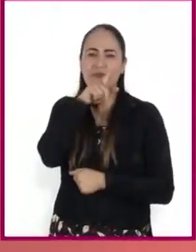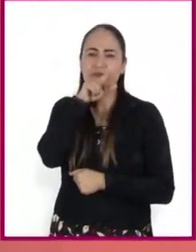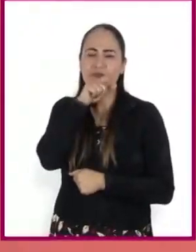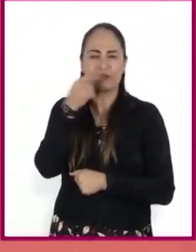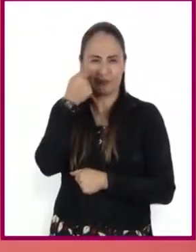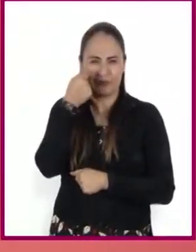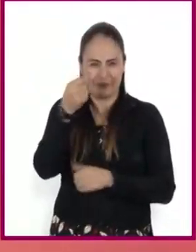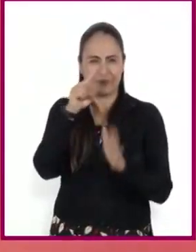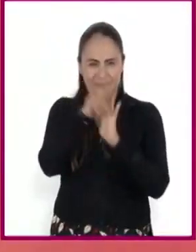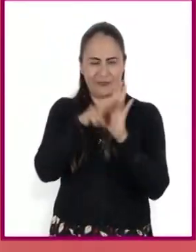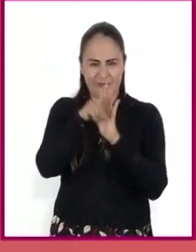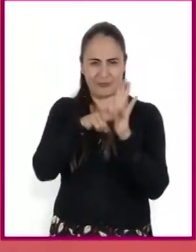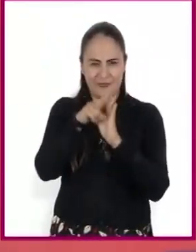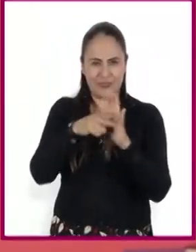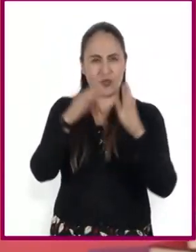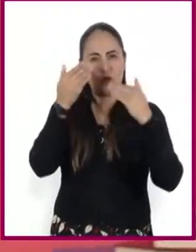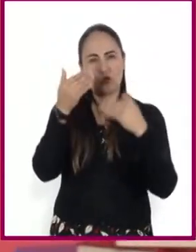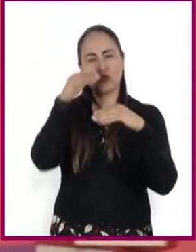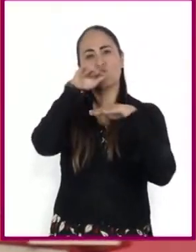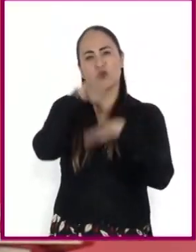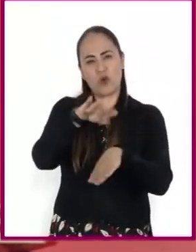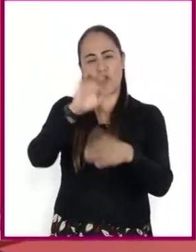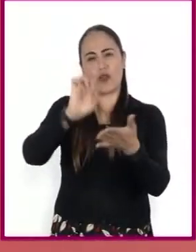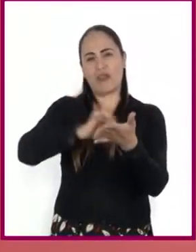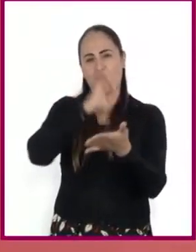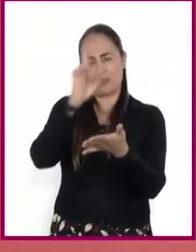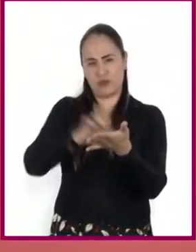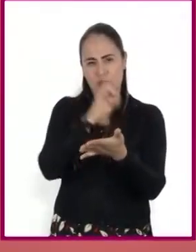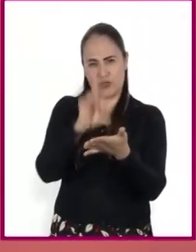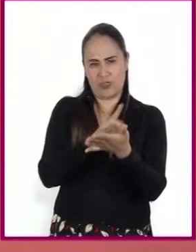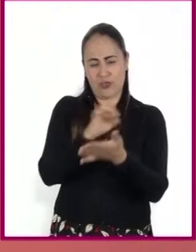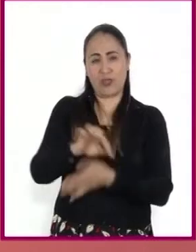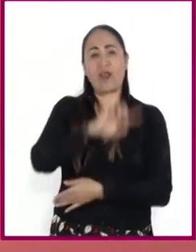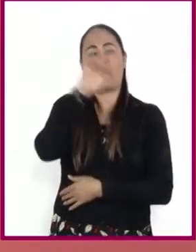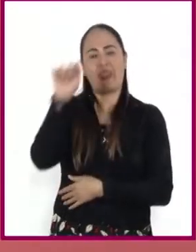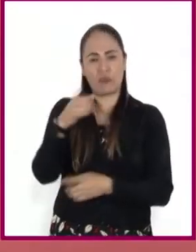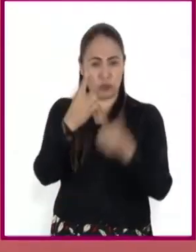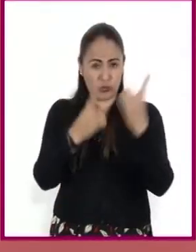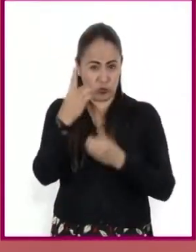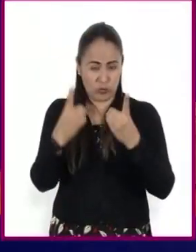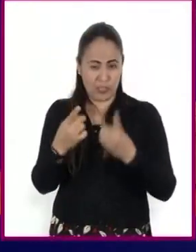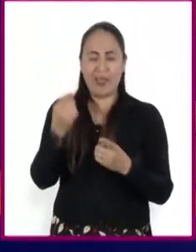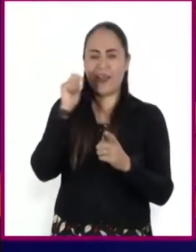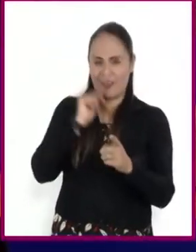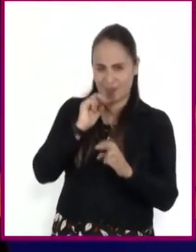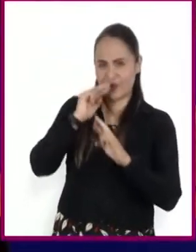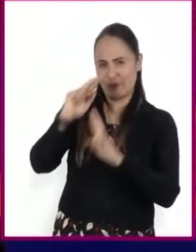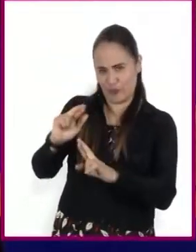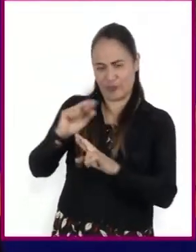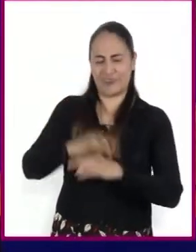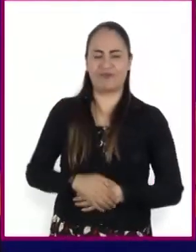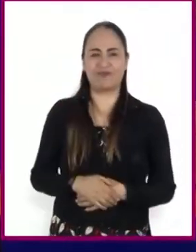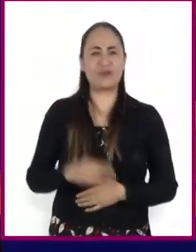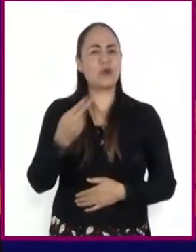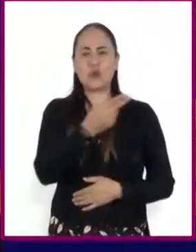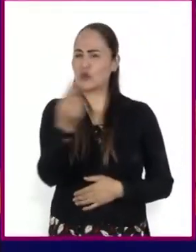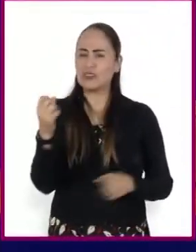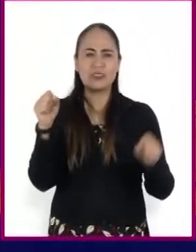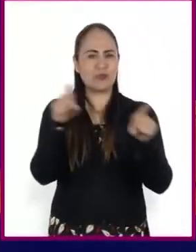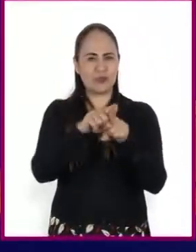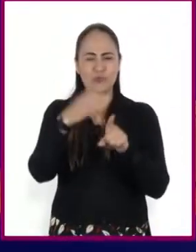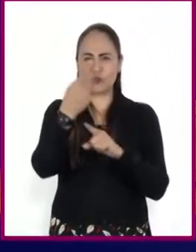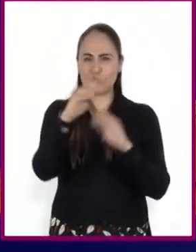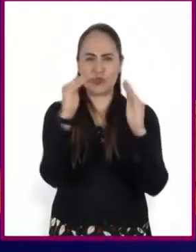sobre los diccionarios y después resolvemos las dudas que te surjan? De acuerdo. Ustedes en casa también pongan